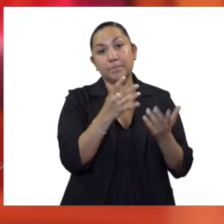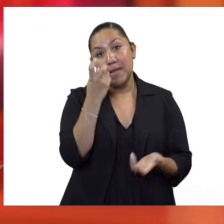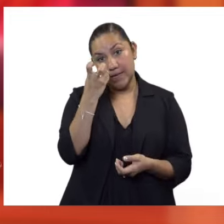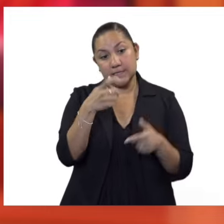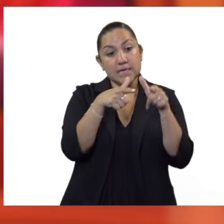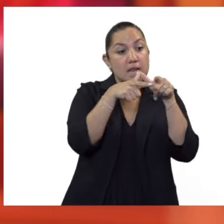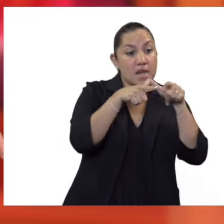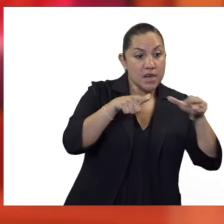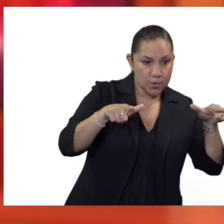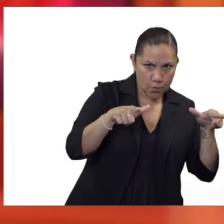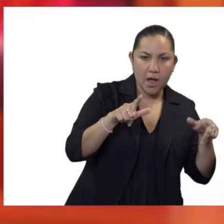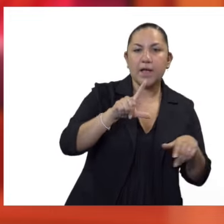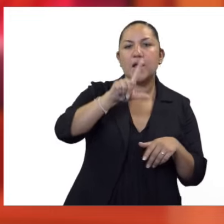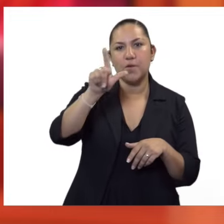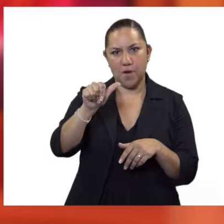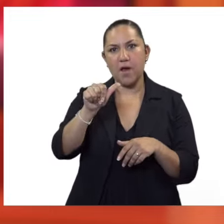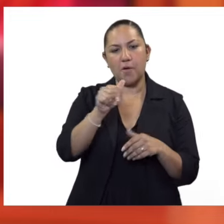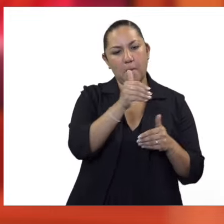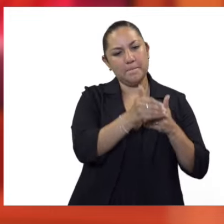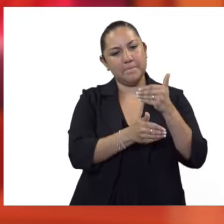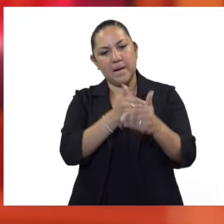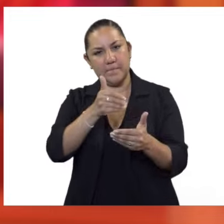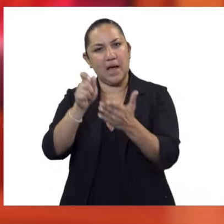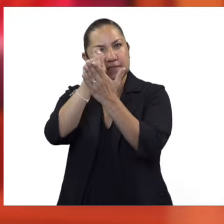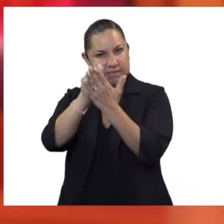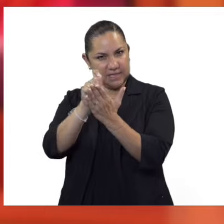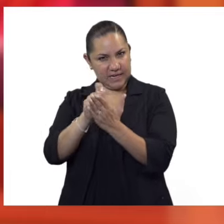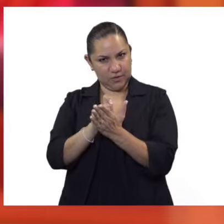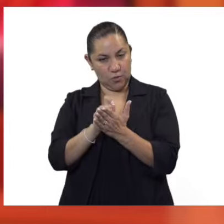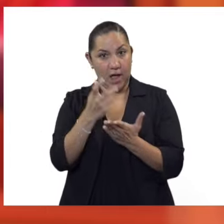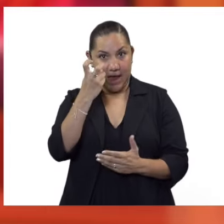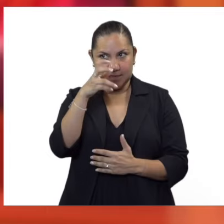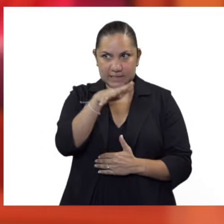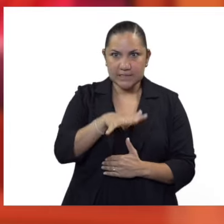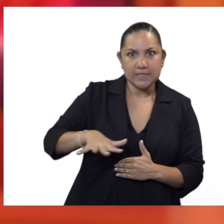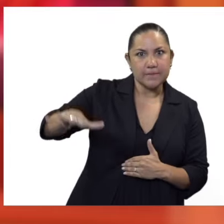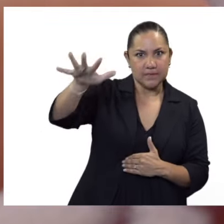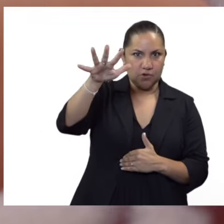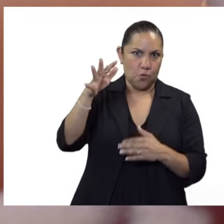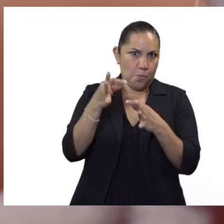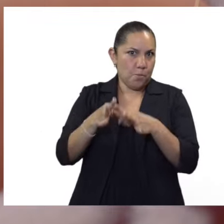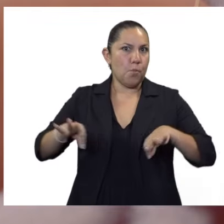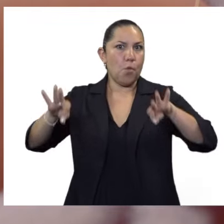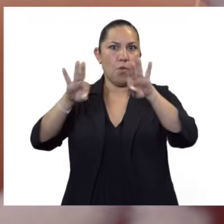surgió la escritura una de las aportaciones más importantes de la